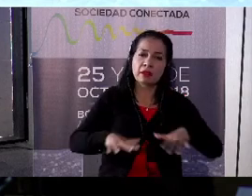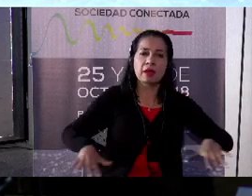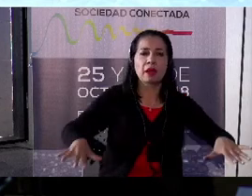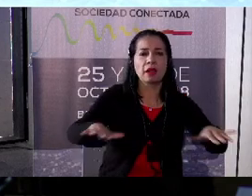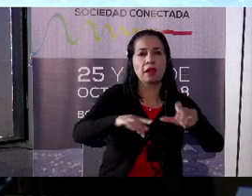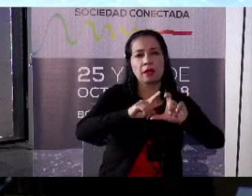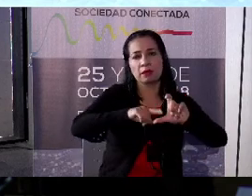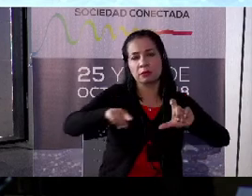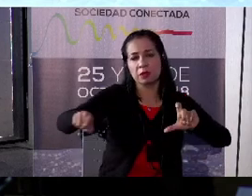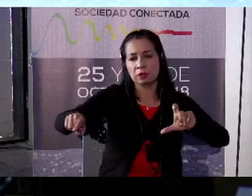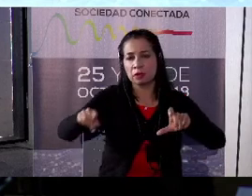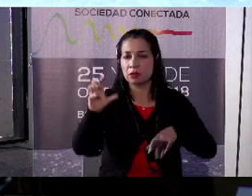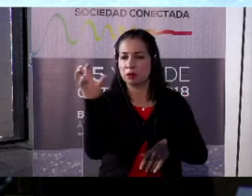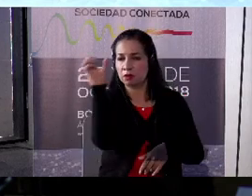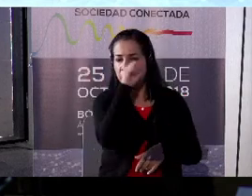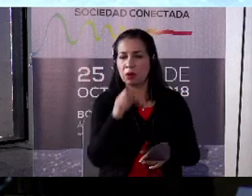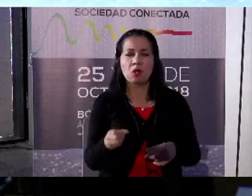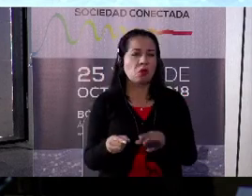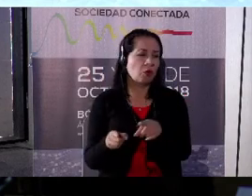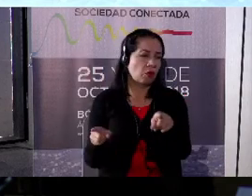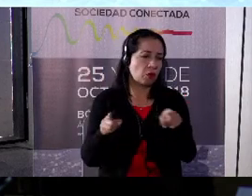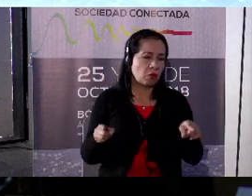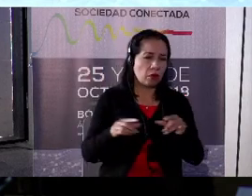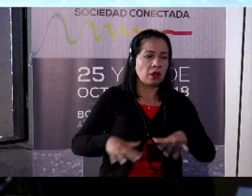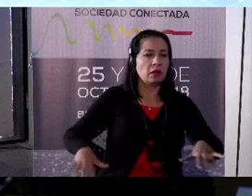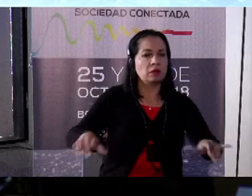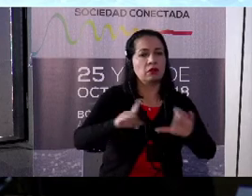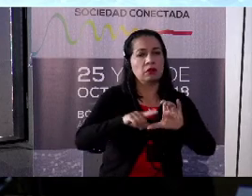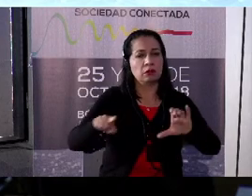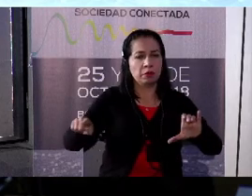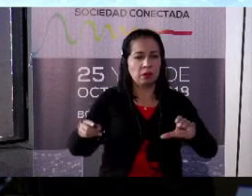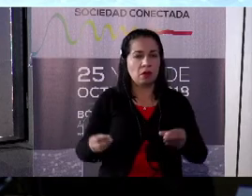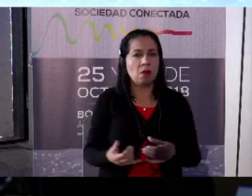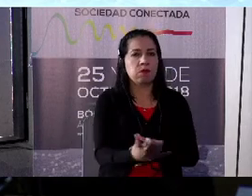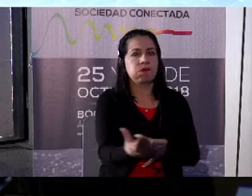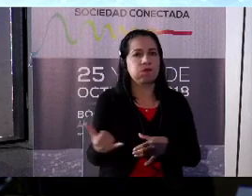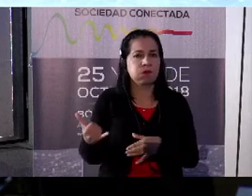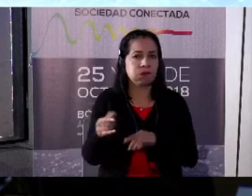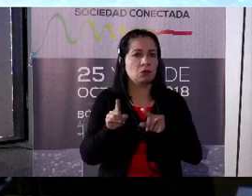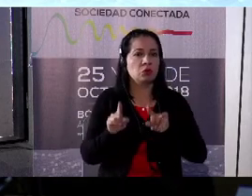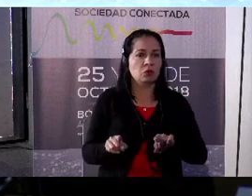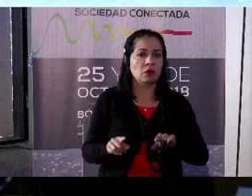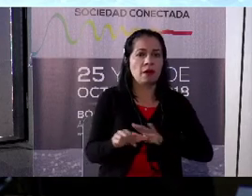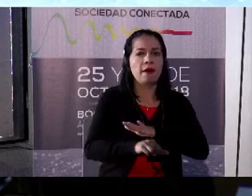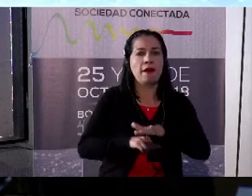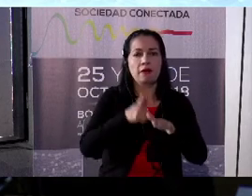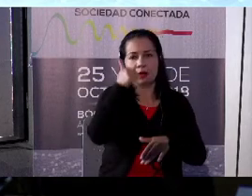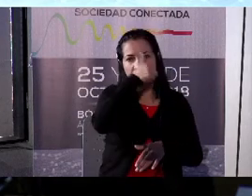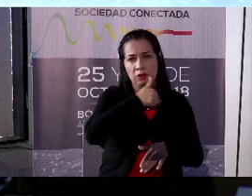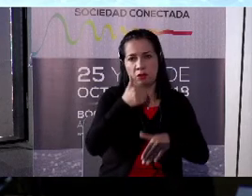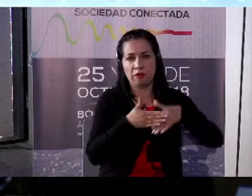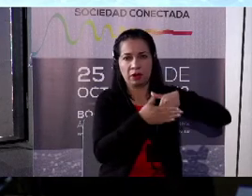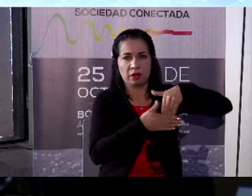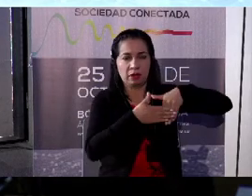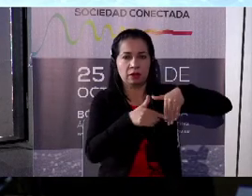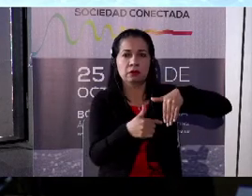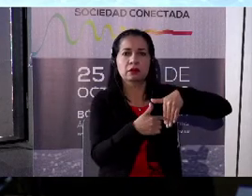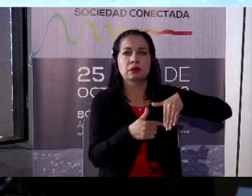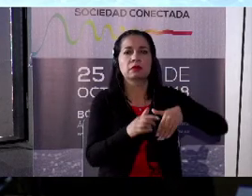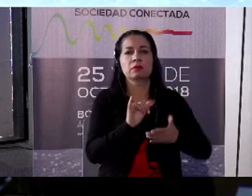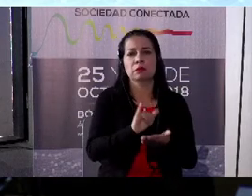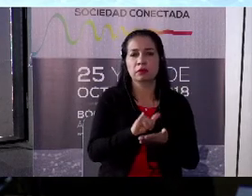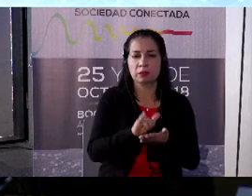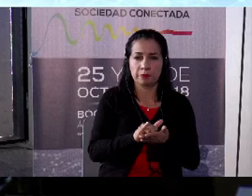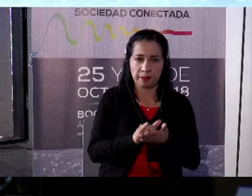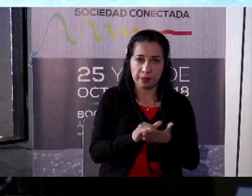nos va a indicar cuánto espectro disponible hay para diferentes áreas de suráfrica desarrollamos